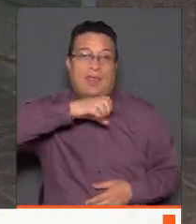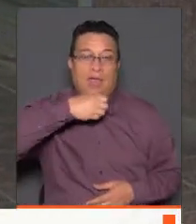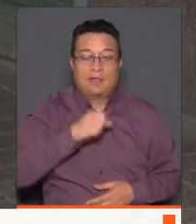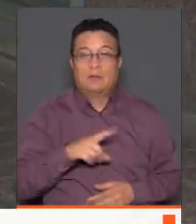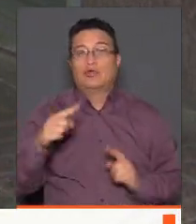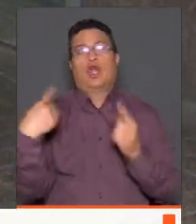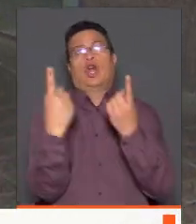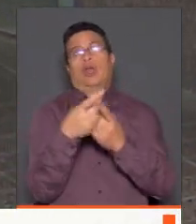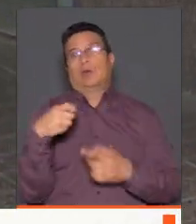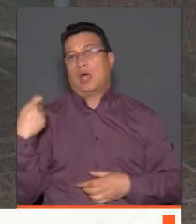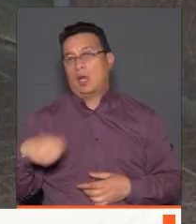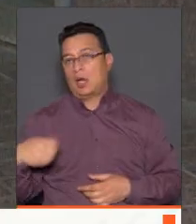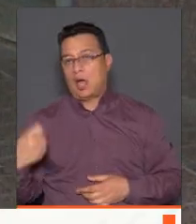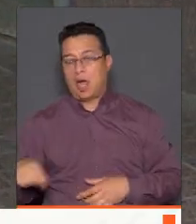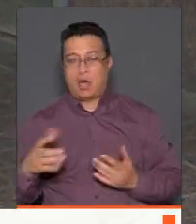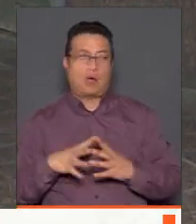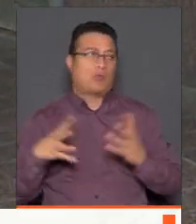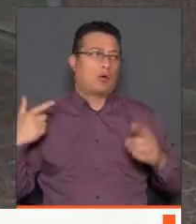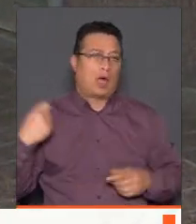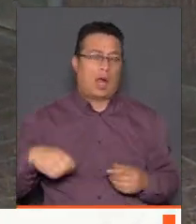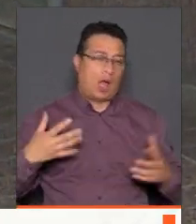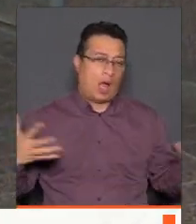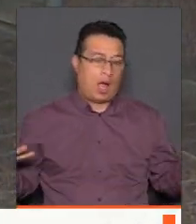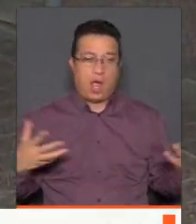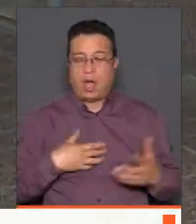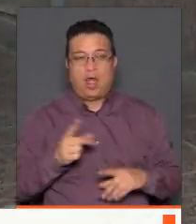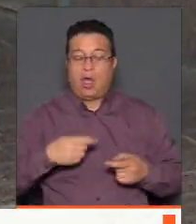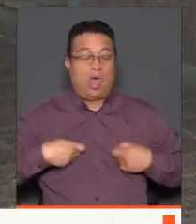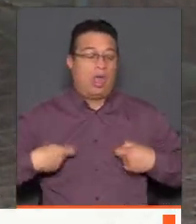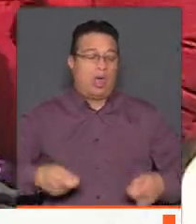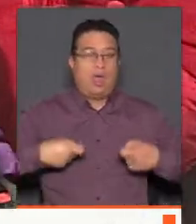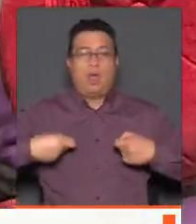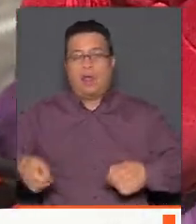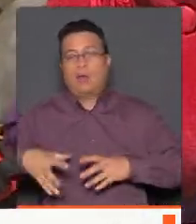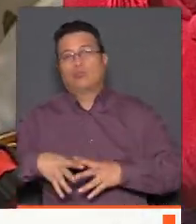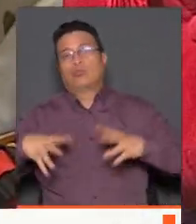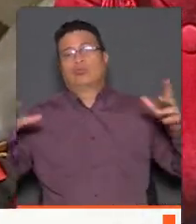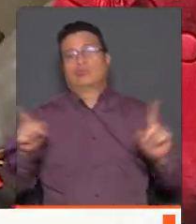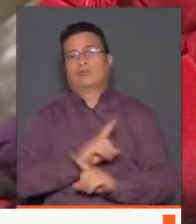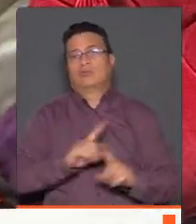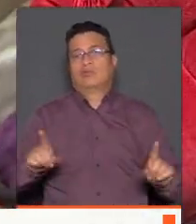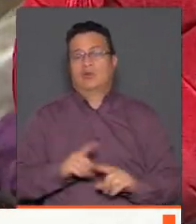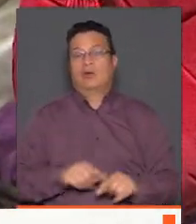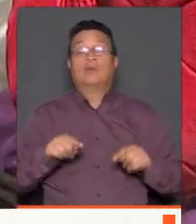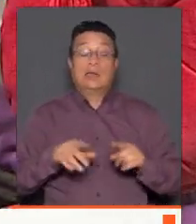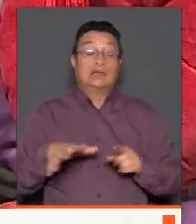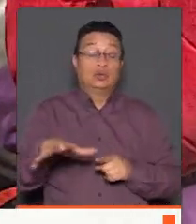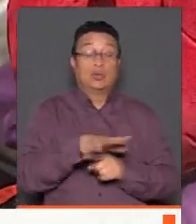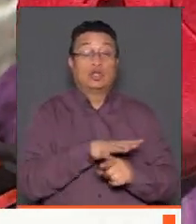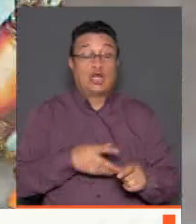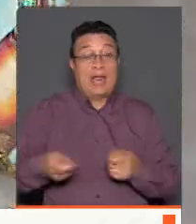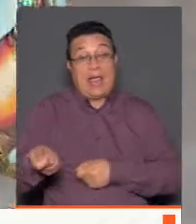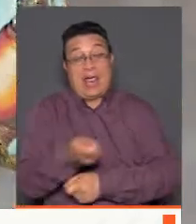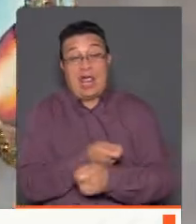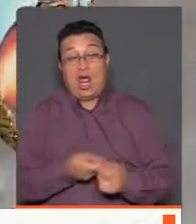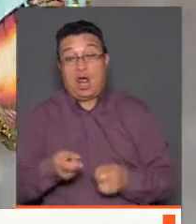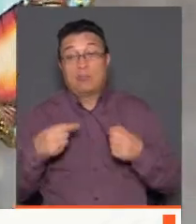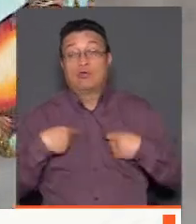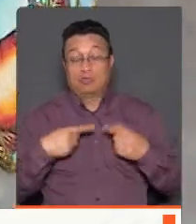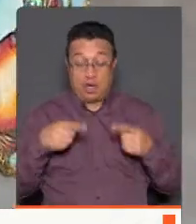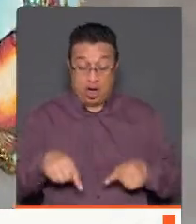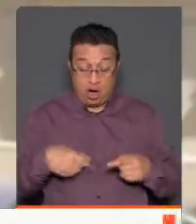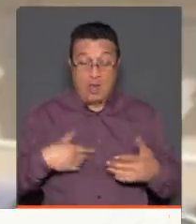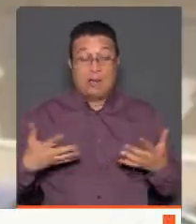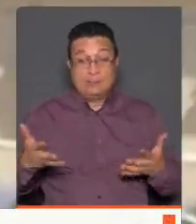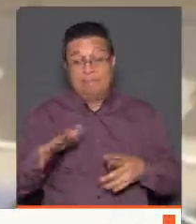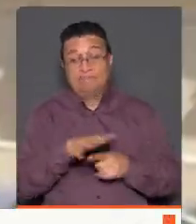caro, todo está tremendamente caro y no vale la pena gastar tanto dinero. Que debido a la situación económica que estamos enfrentando,